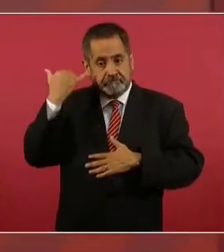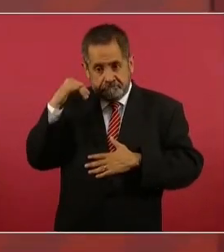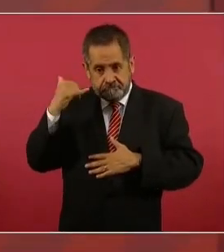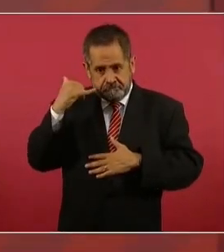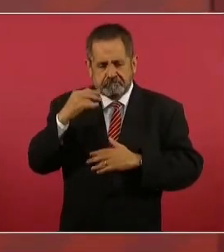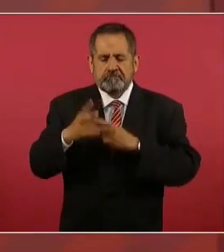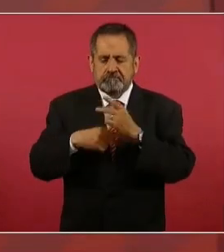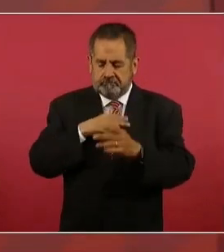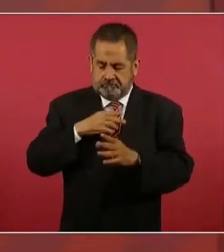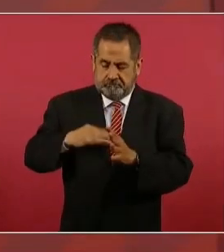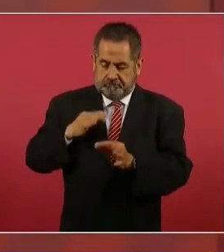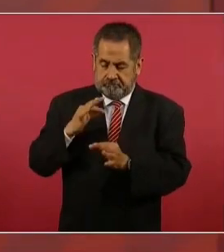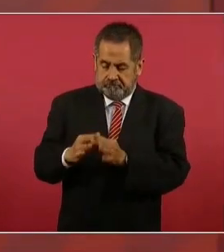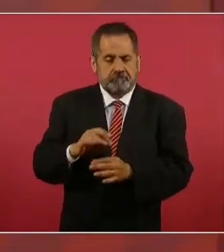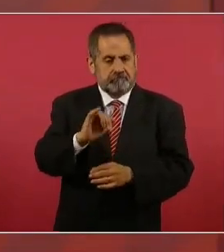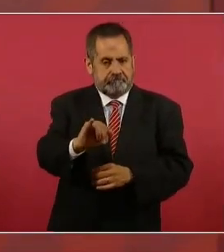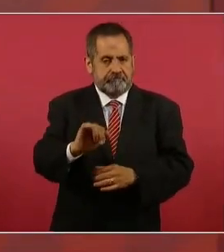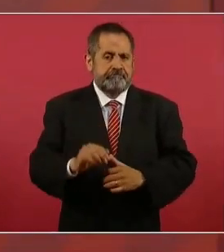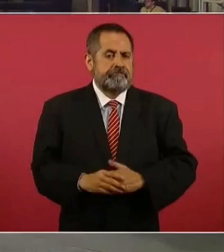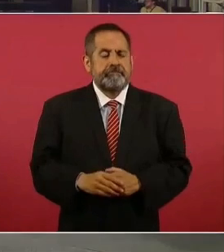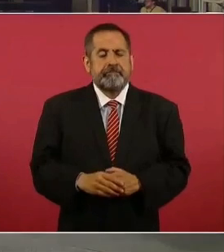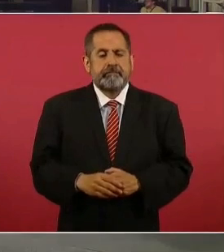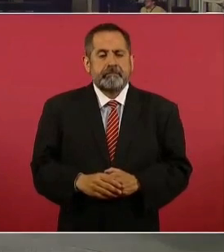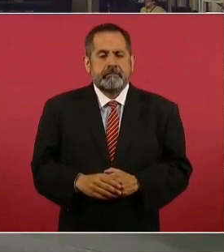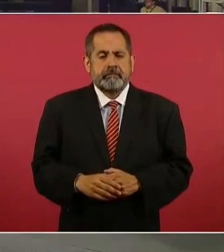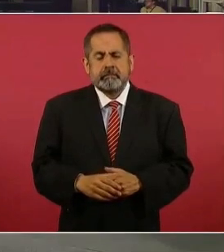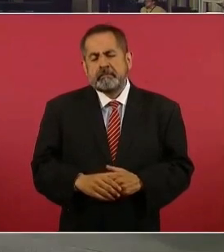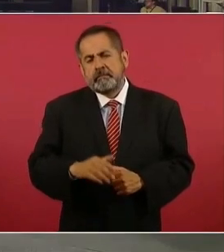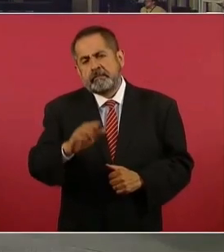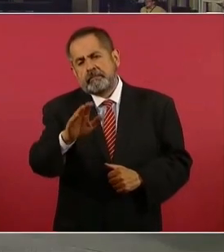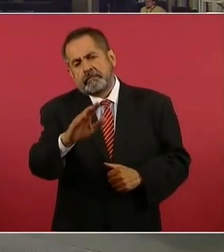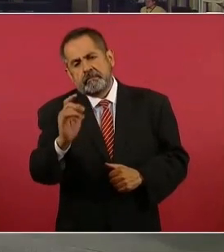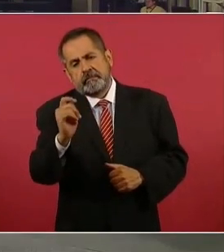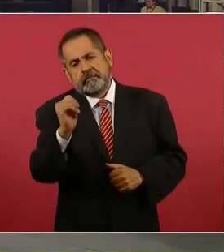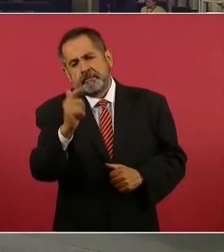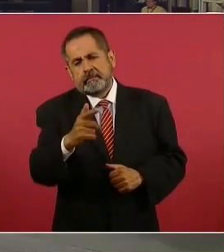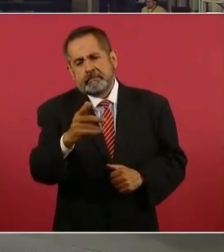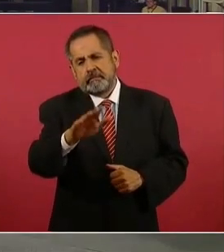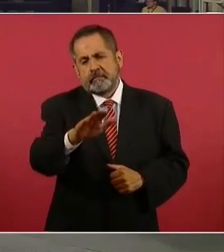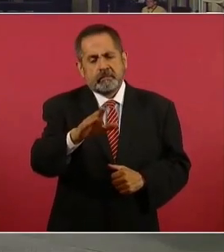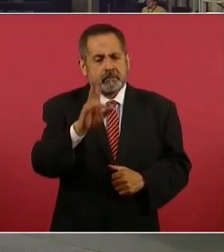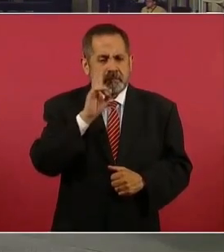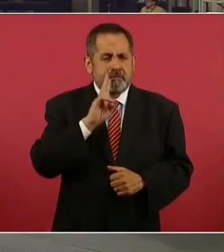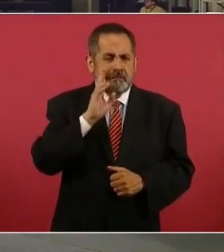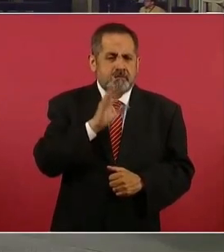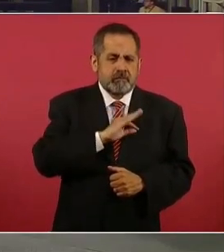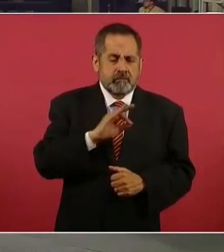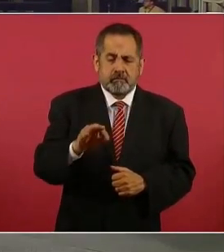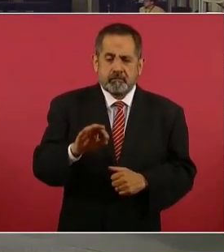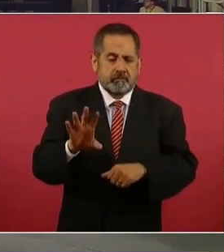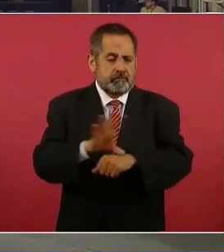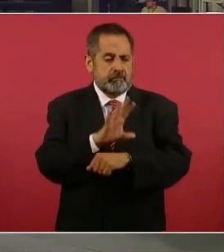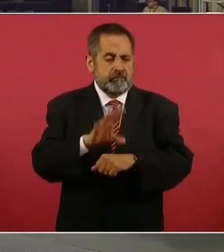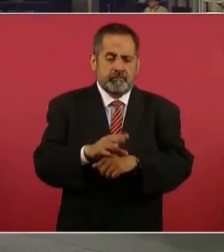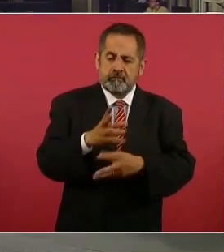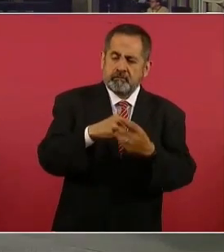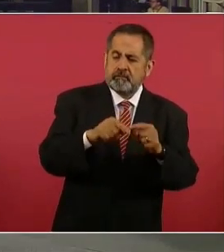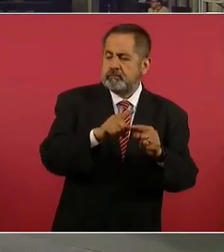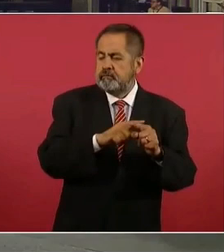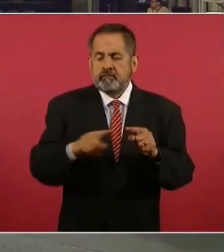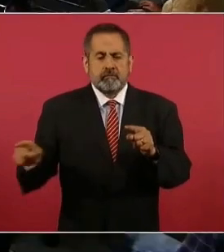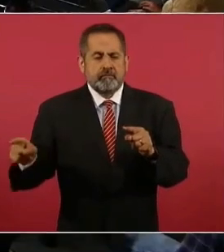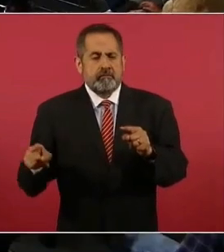vamos a cumplir. ¿Y no hay posibilidad de que llegue energía hidroeléctrica